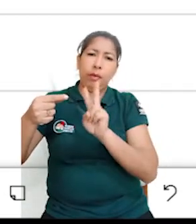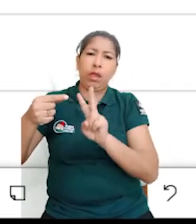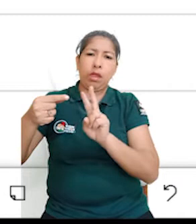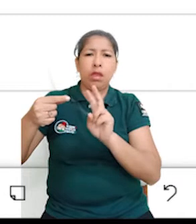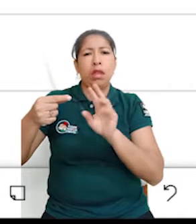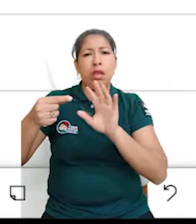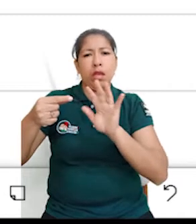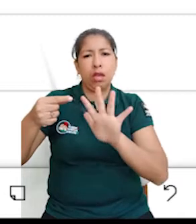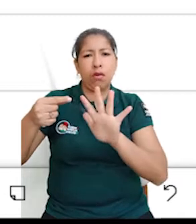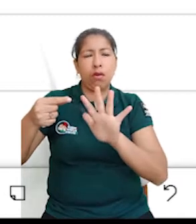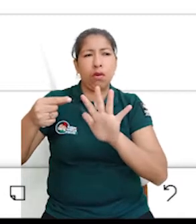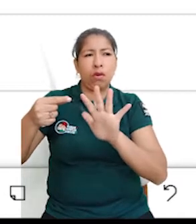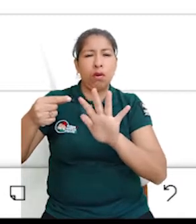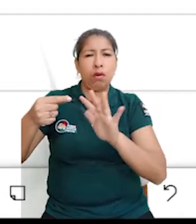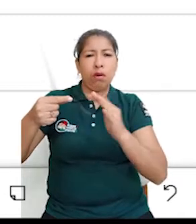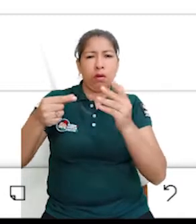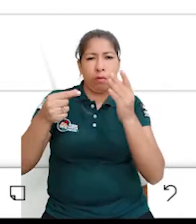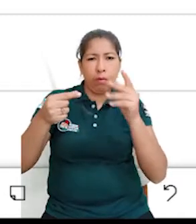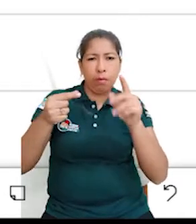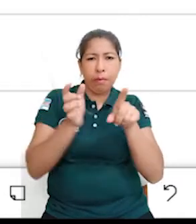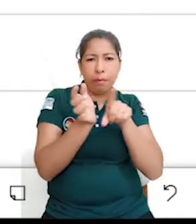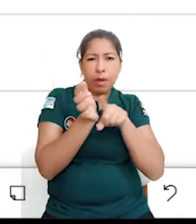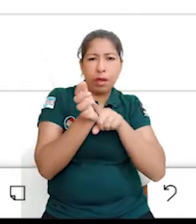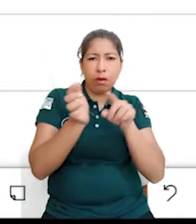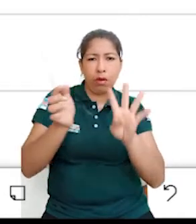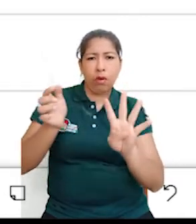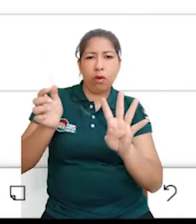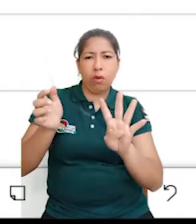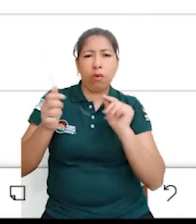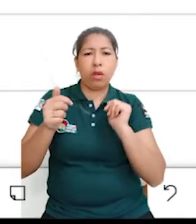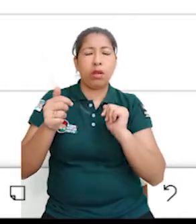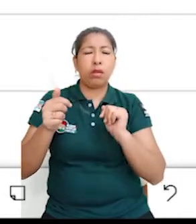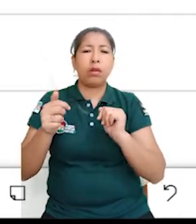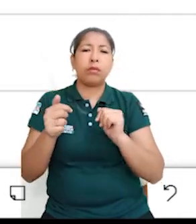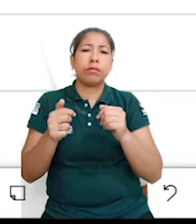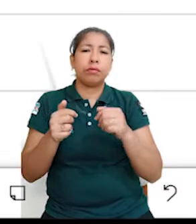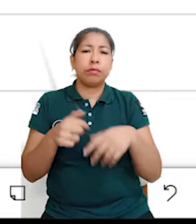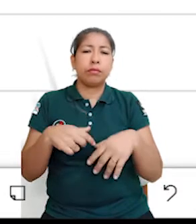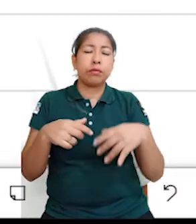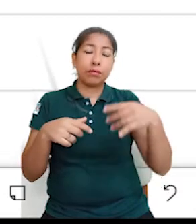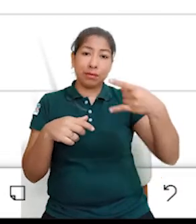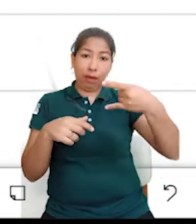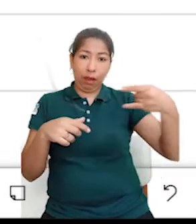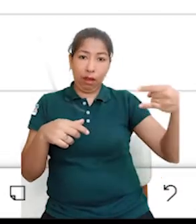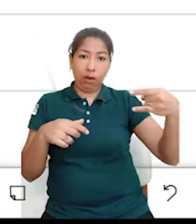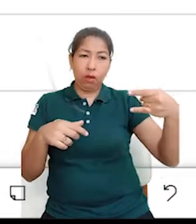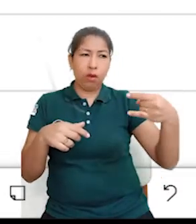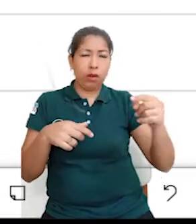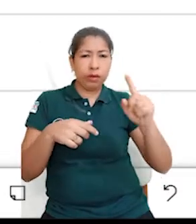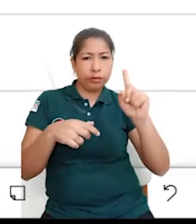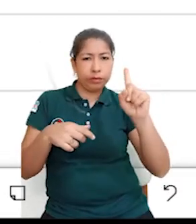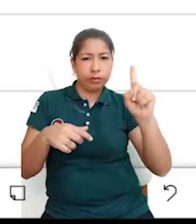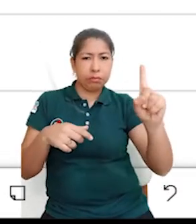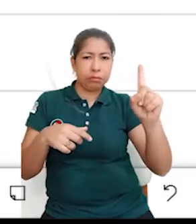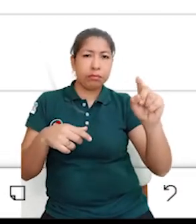es 25 menos 4x, igual a la expresión